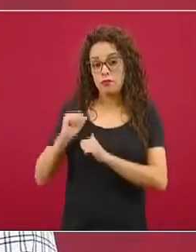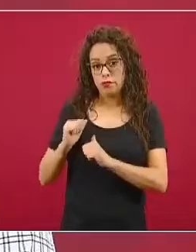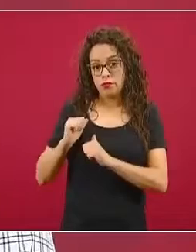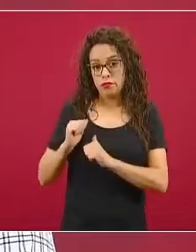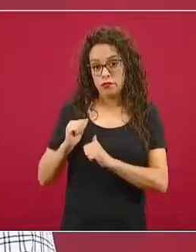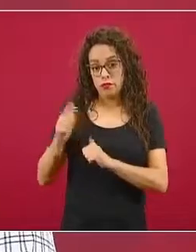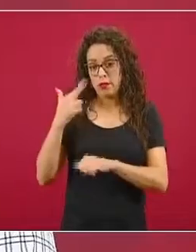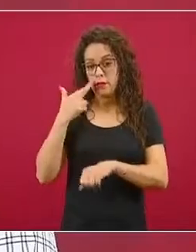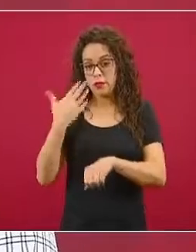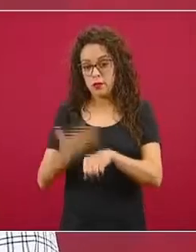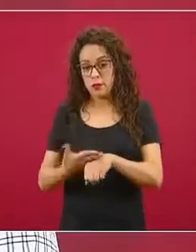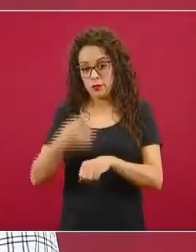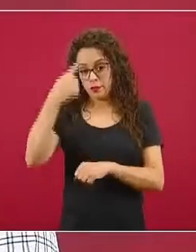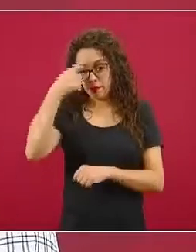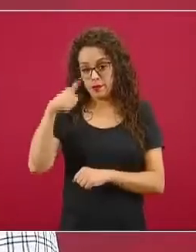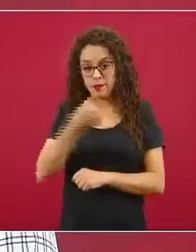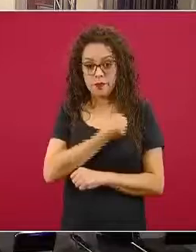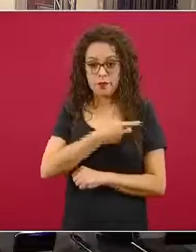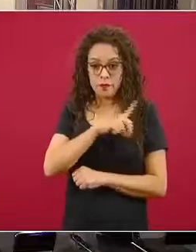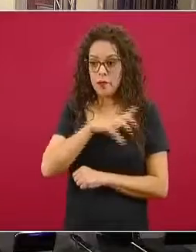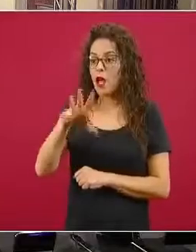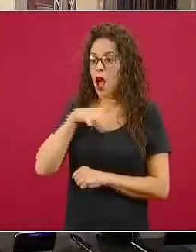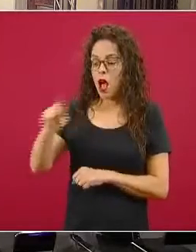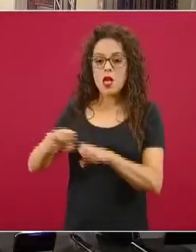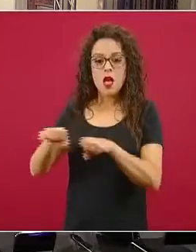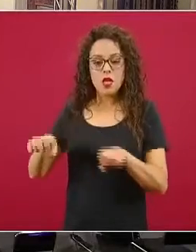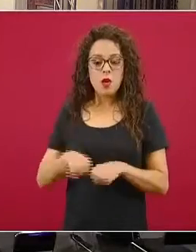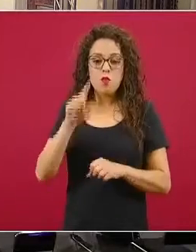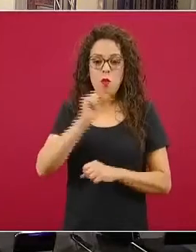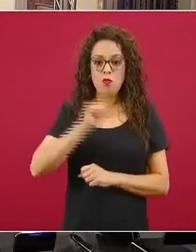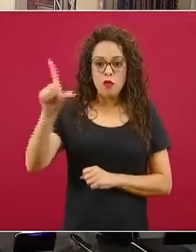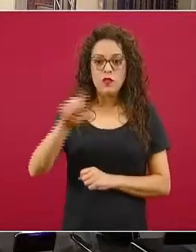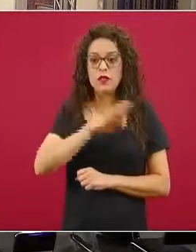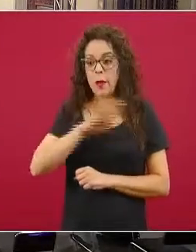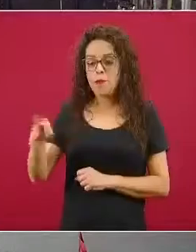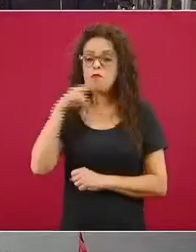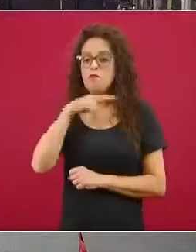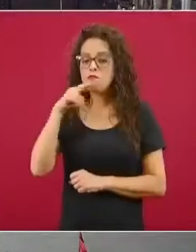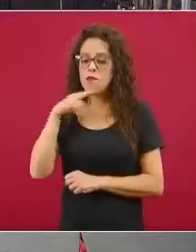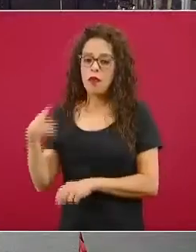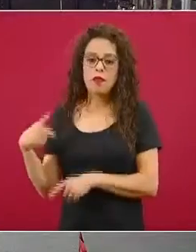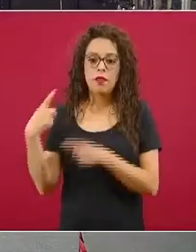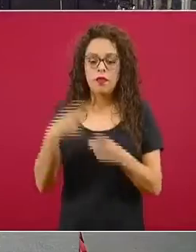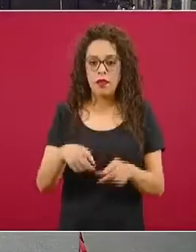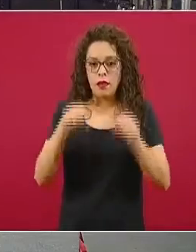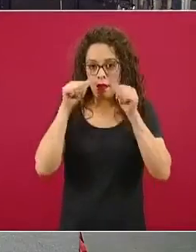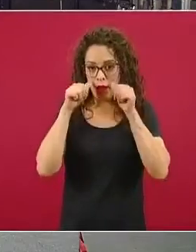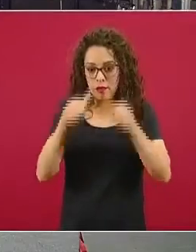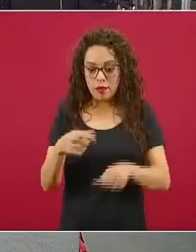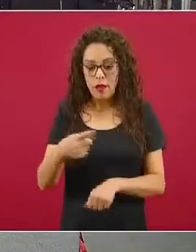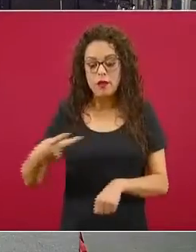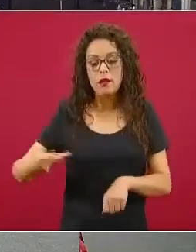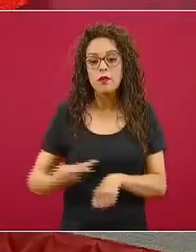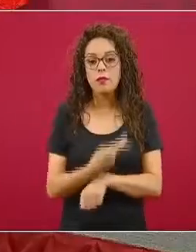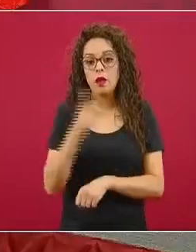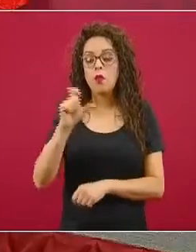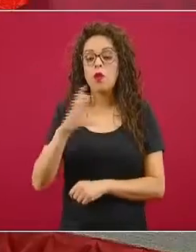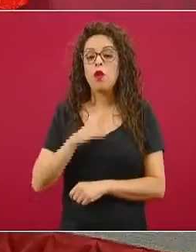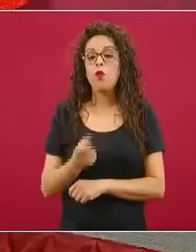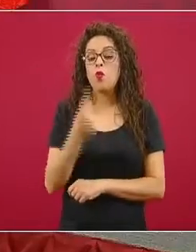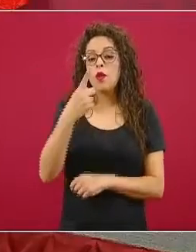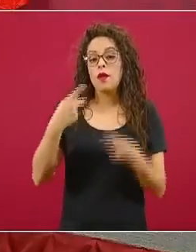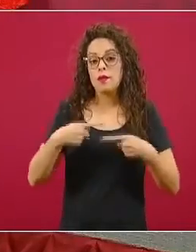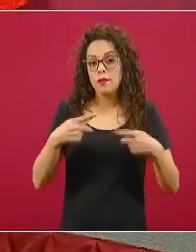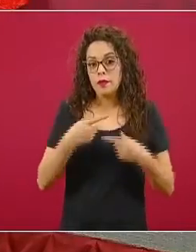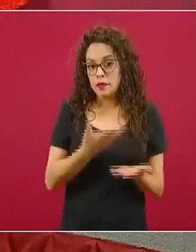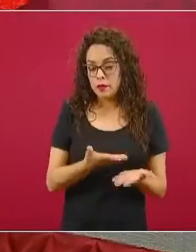existen equipos profesionales de la salud que en su momento pueden responder rápidamente a la ocurrencia de un evento o